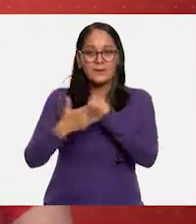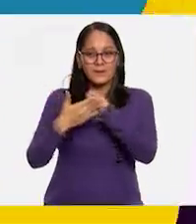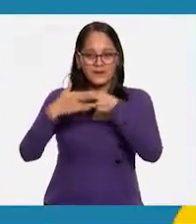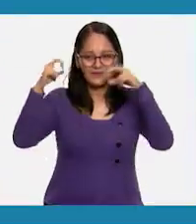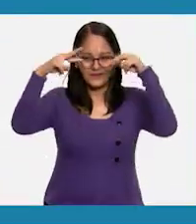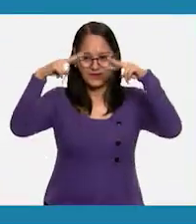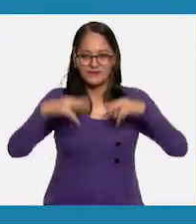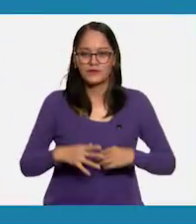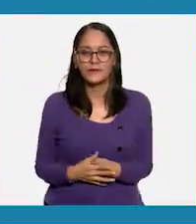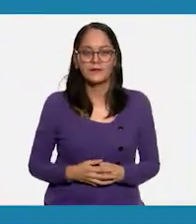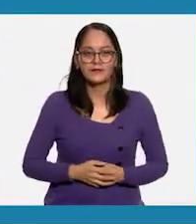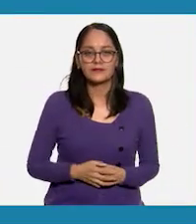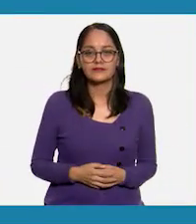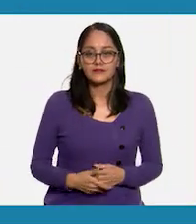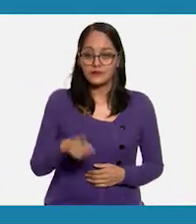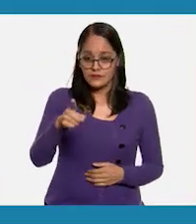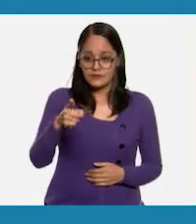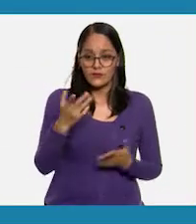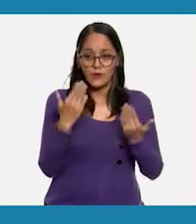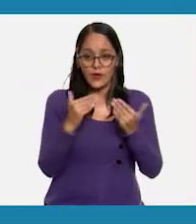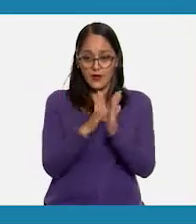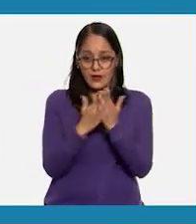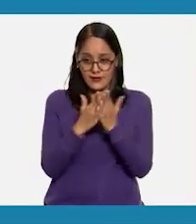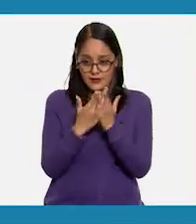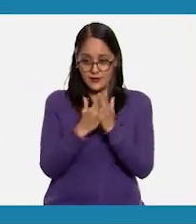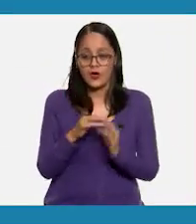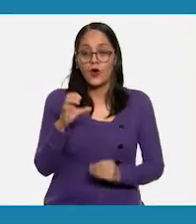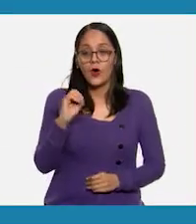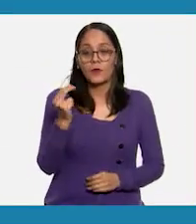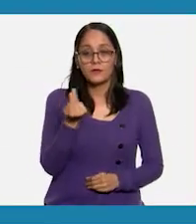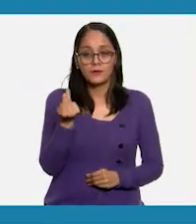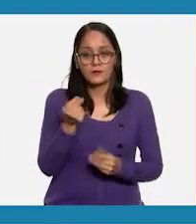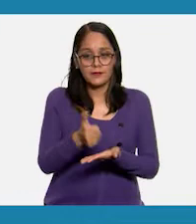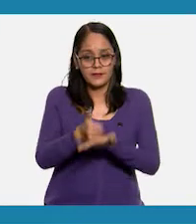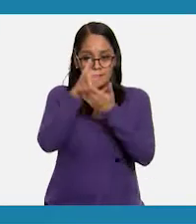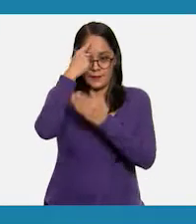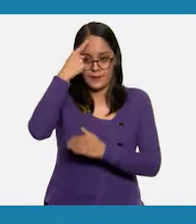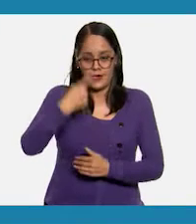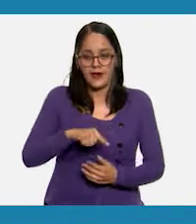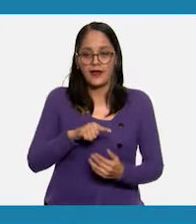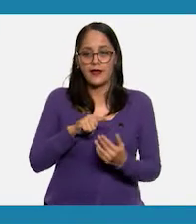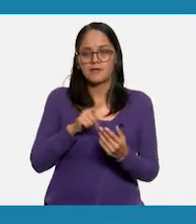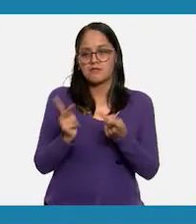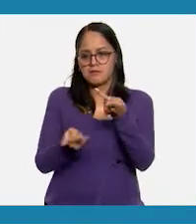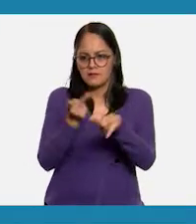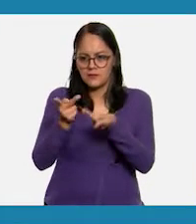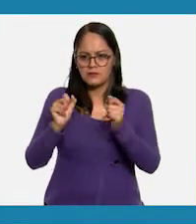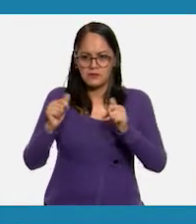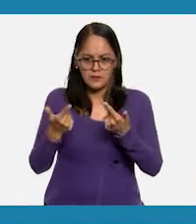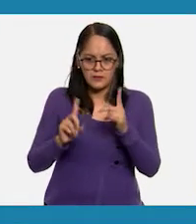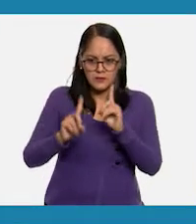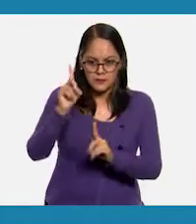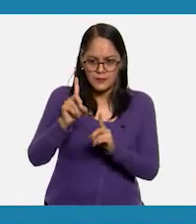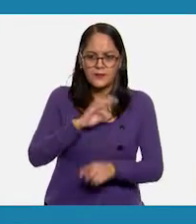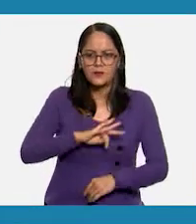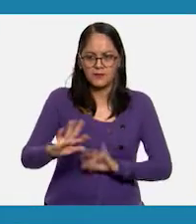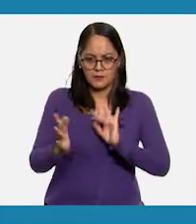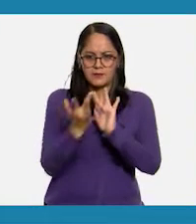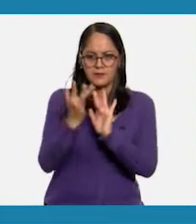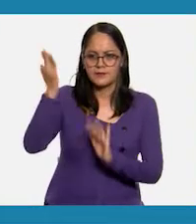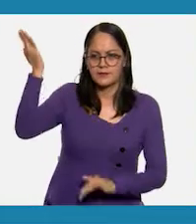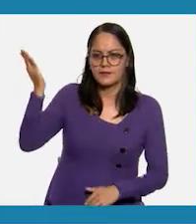pronto! Si no tienes el libro de texto o necesitas ayuda para responder las preguntas, contáctanos.